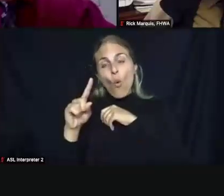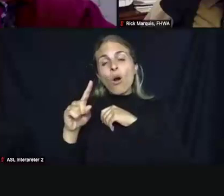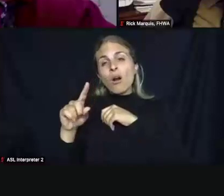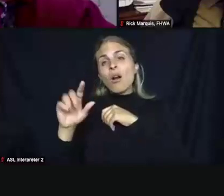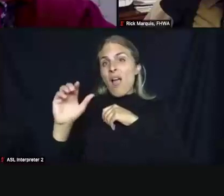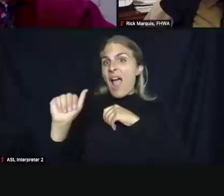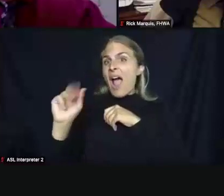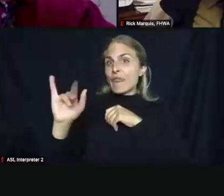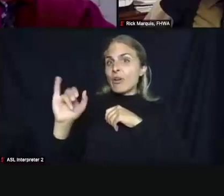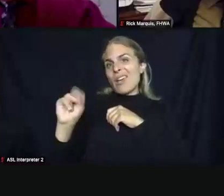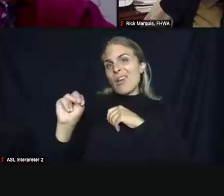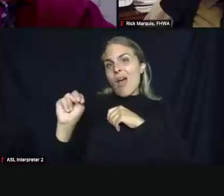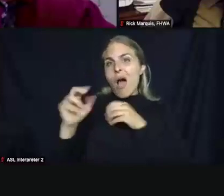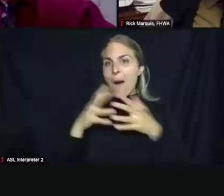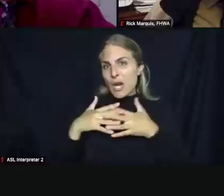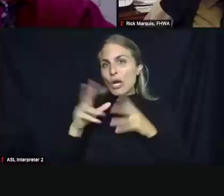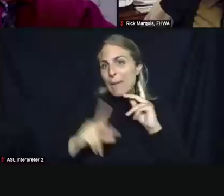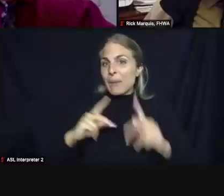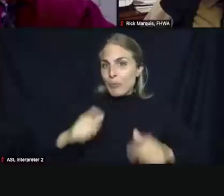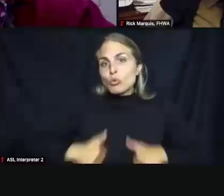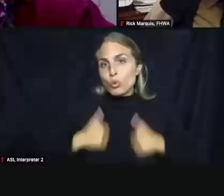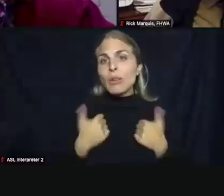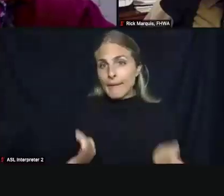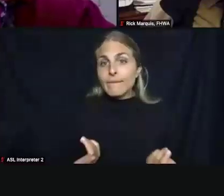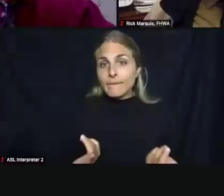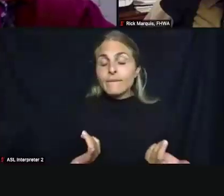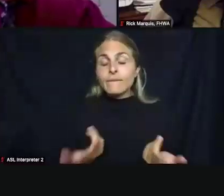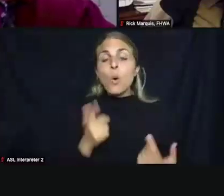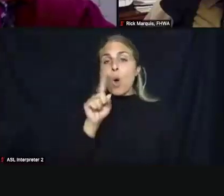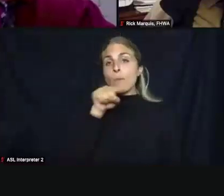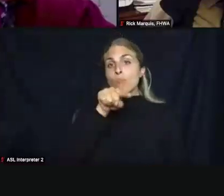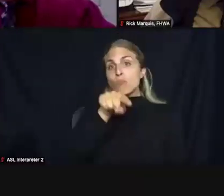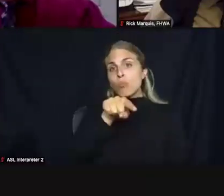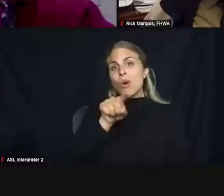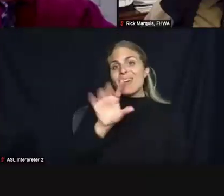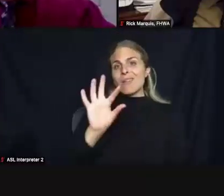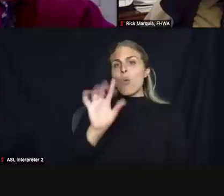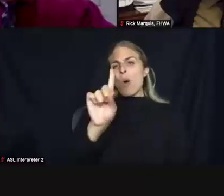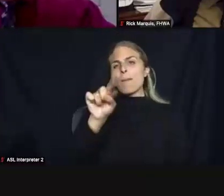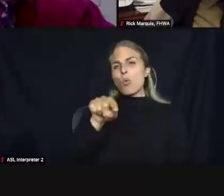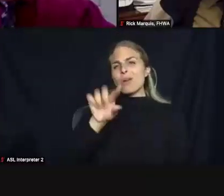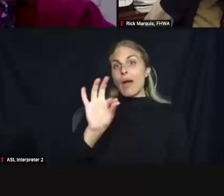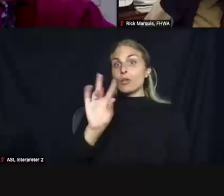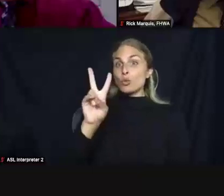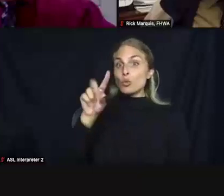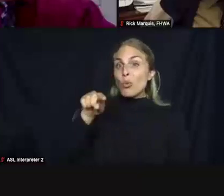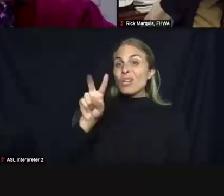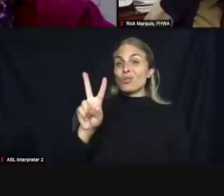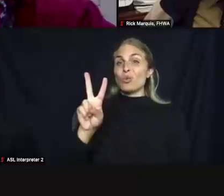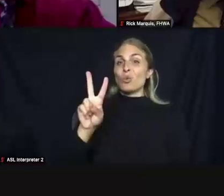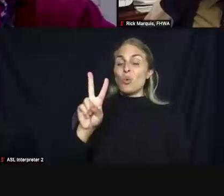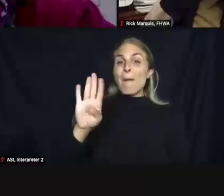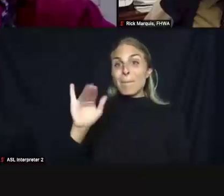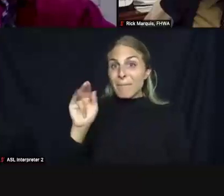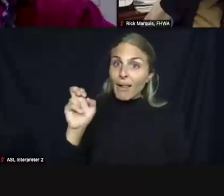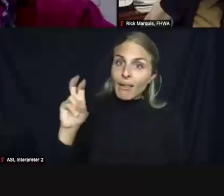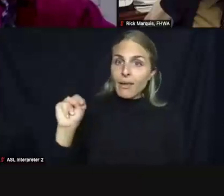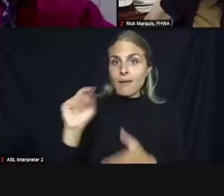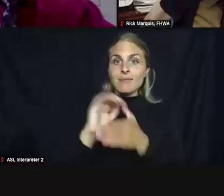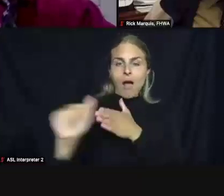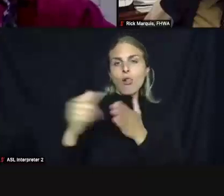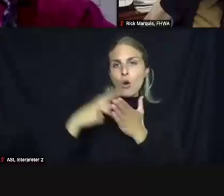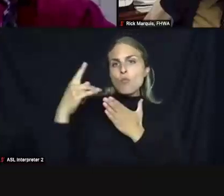peores lugares para los afroamericanos vivir. Ese proyecto de más